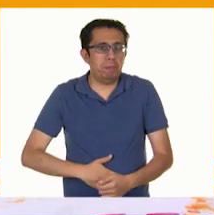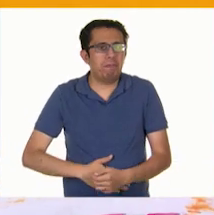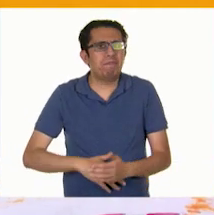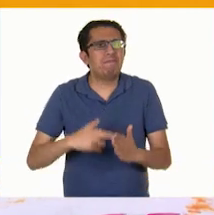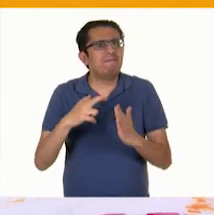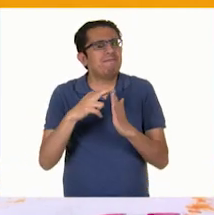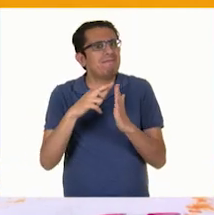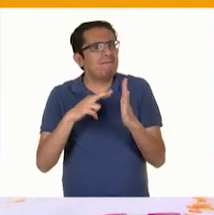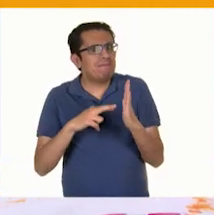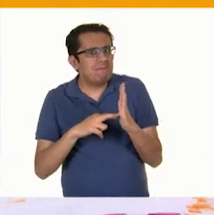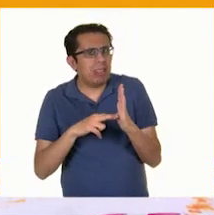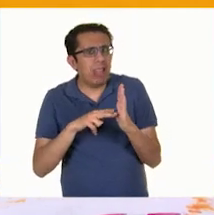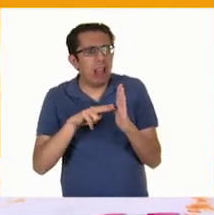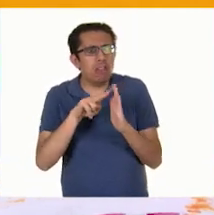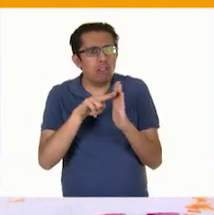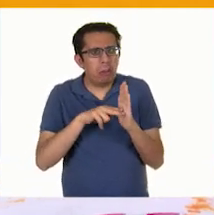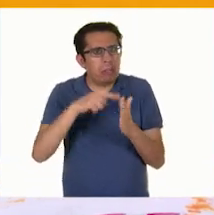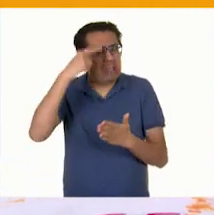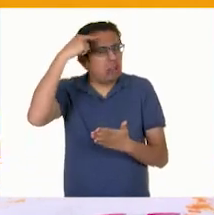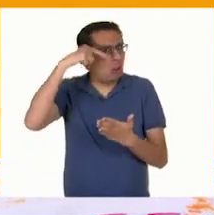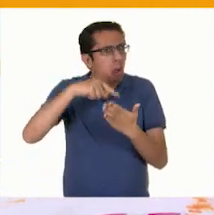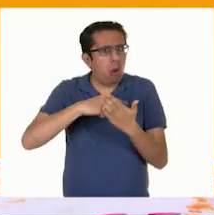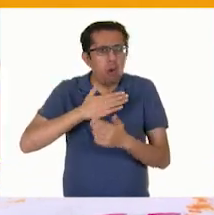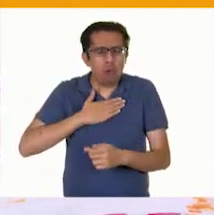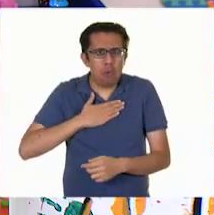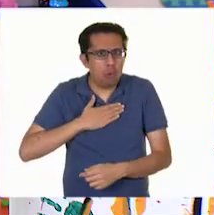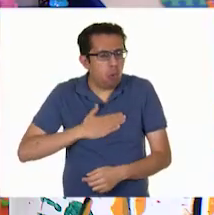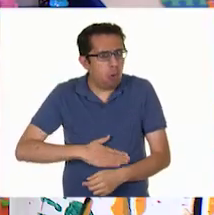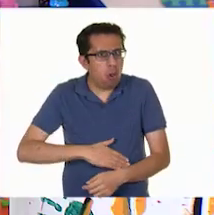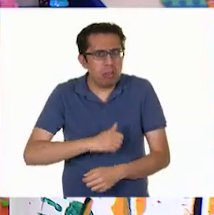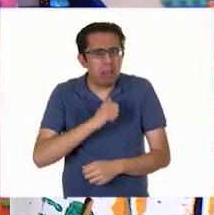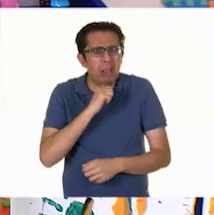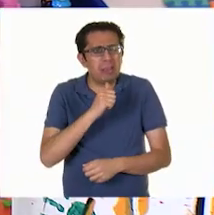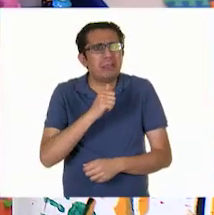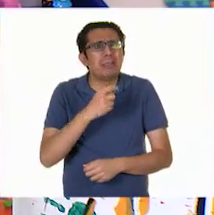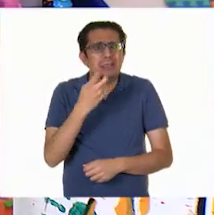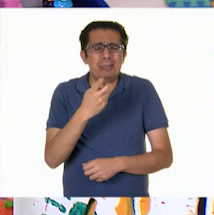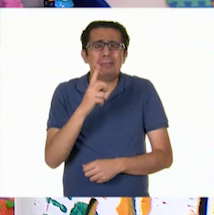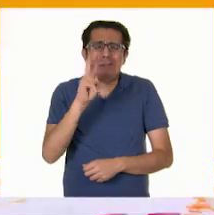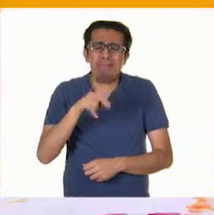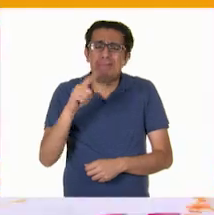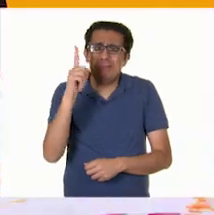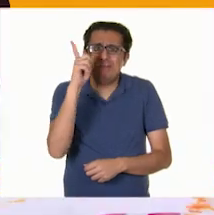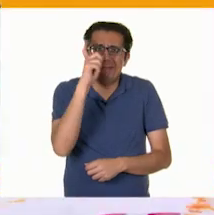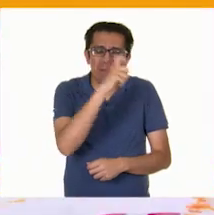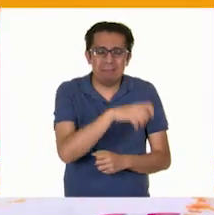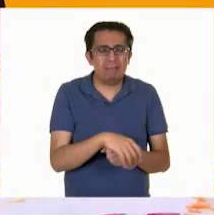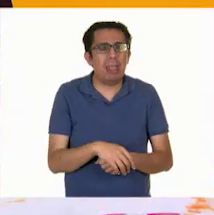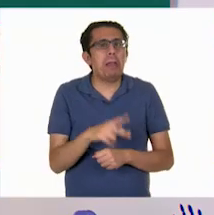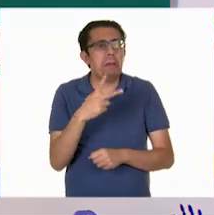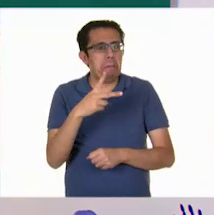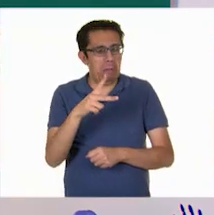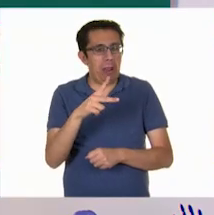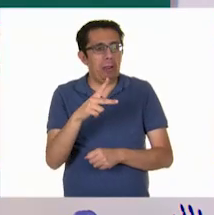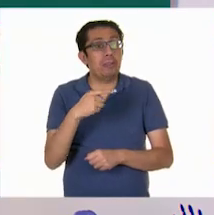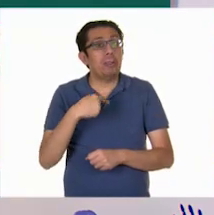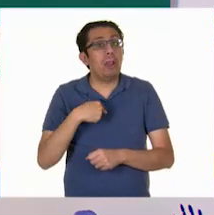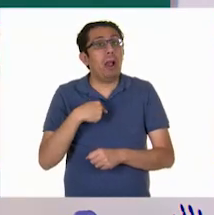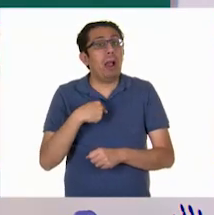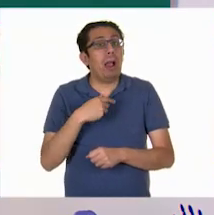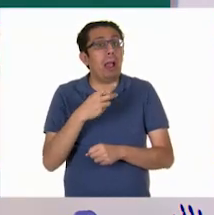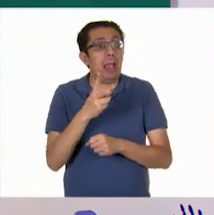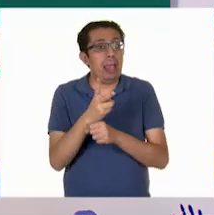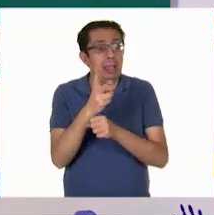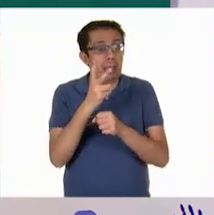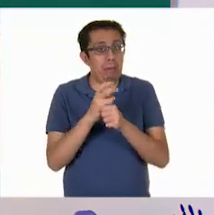no me parecen justas, es que eso de la justicia es muy complicado. Bueno, pues si les parece, les invito a ver este